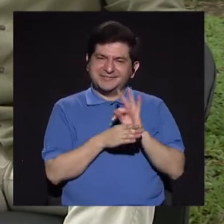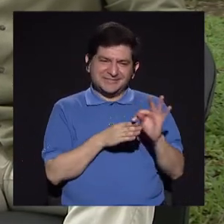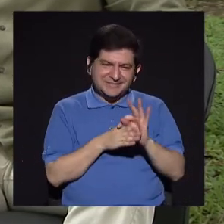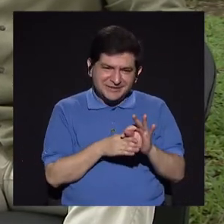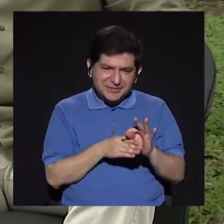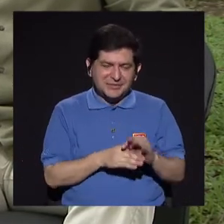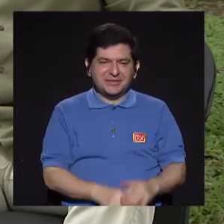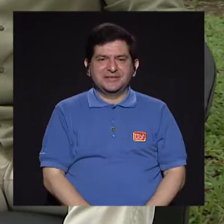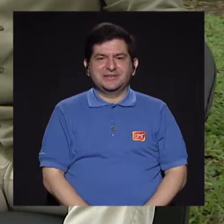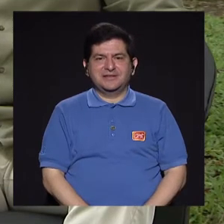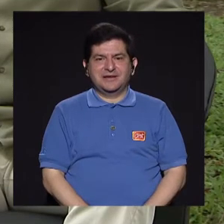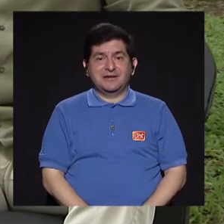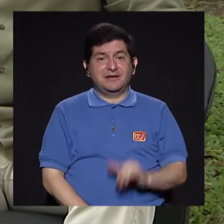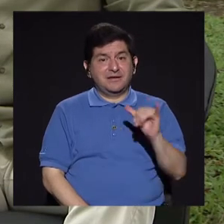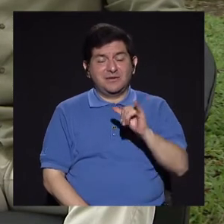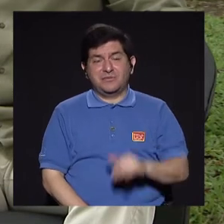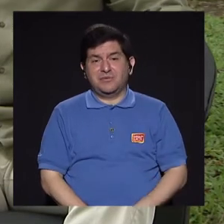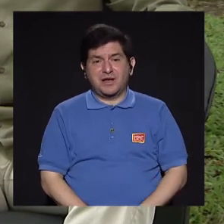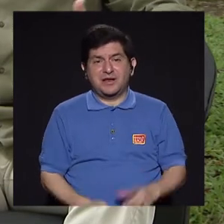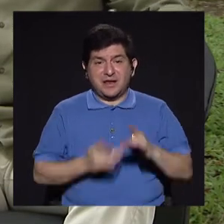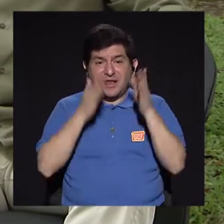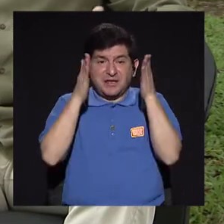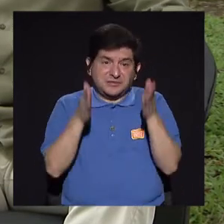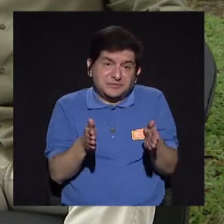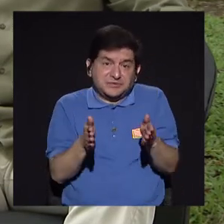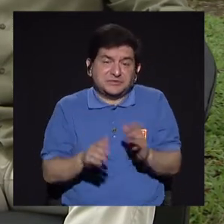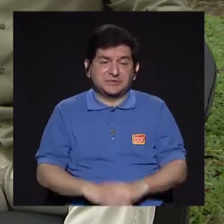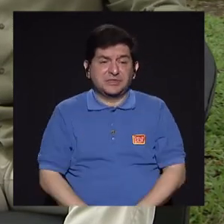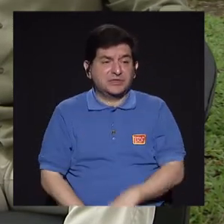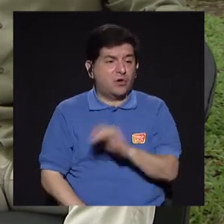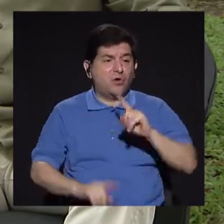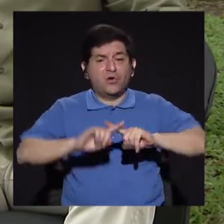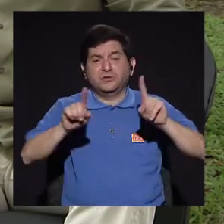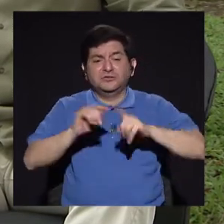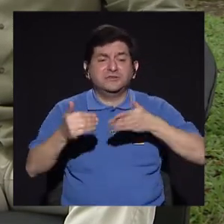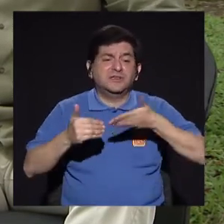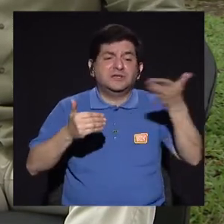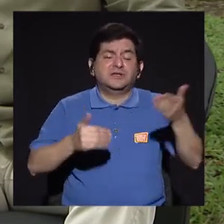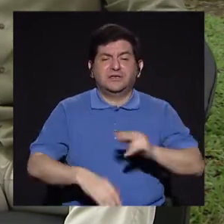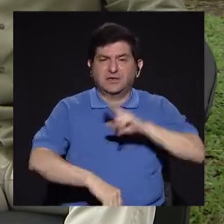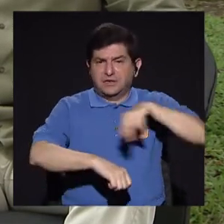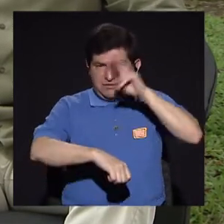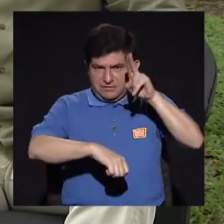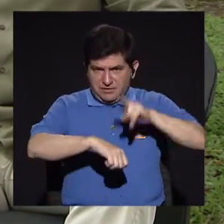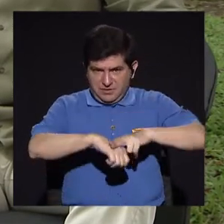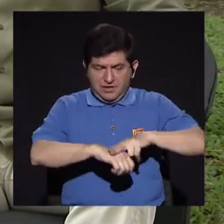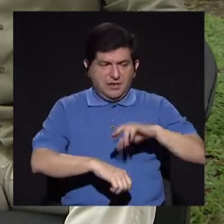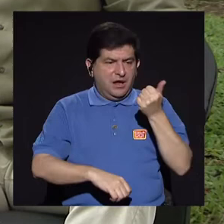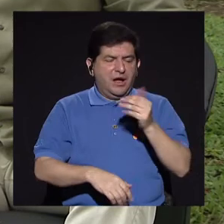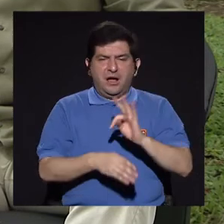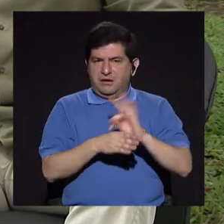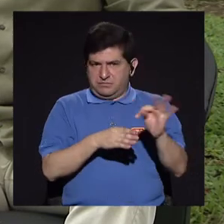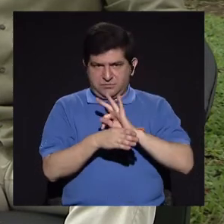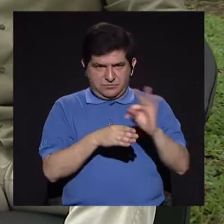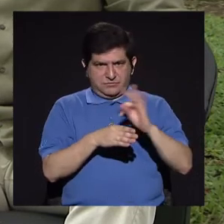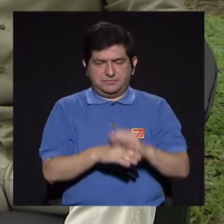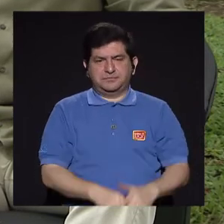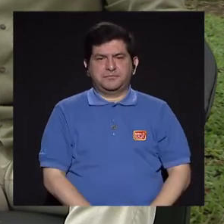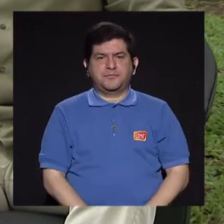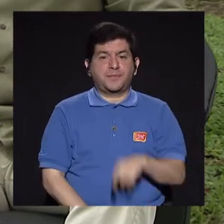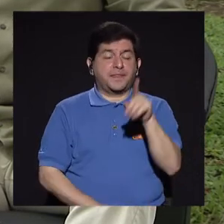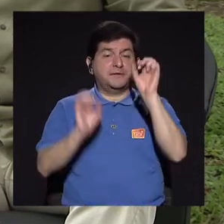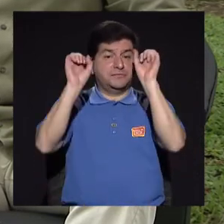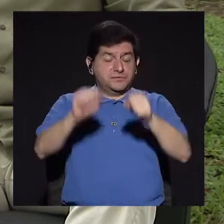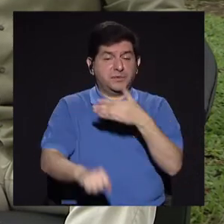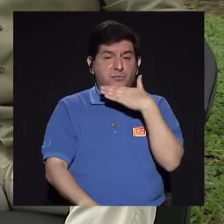tratamiento, depende del terapeuta y depende de muchos factores. Usualmente, como en cualquier otro tratamiento, por